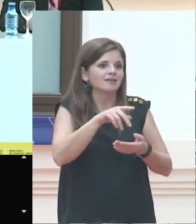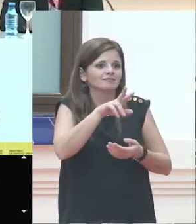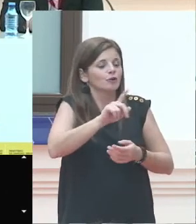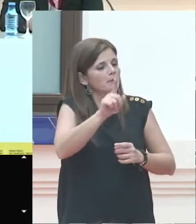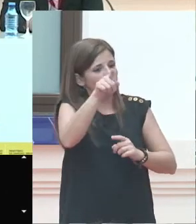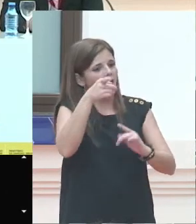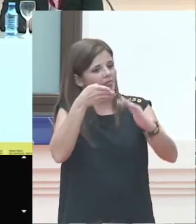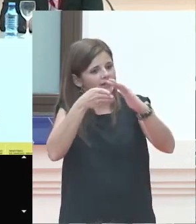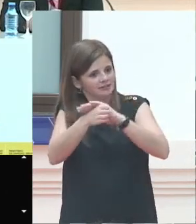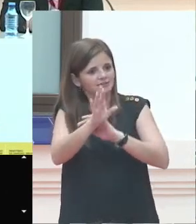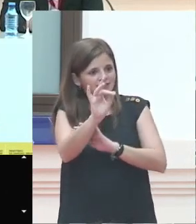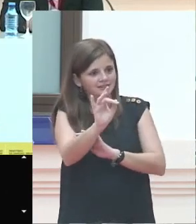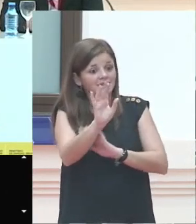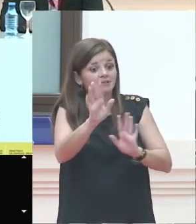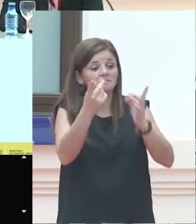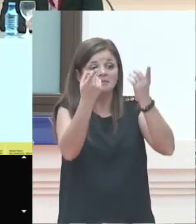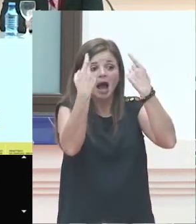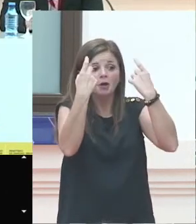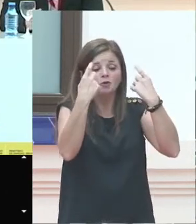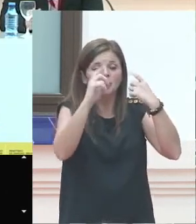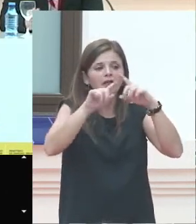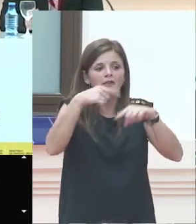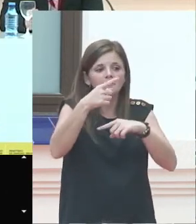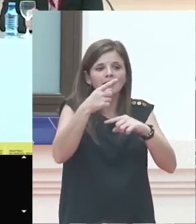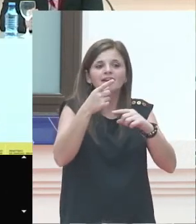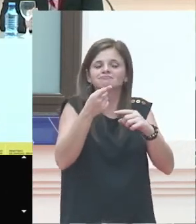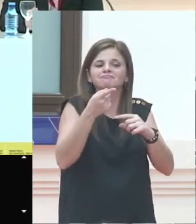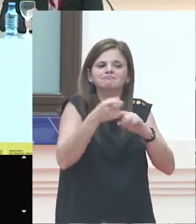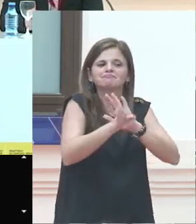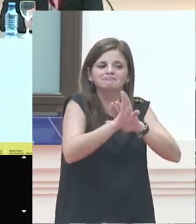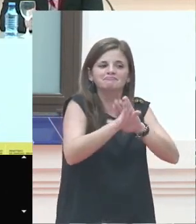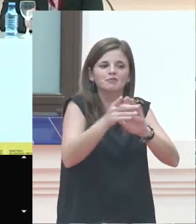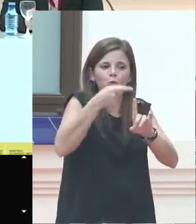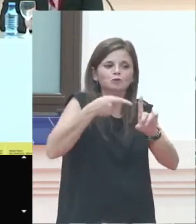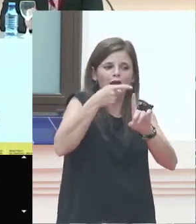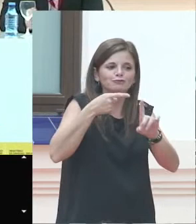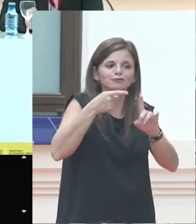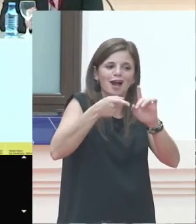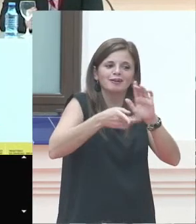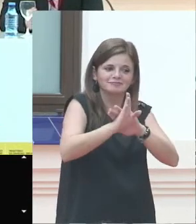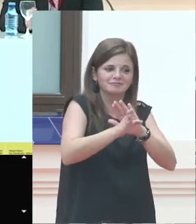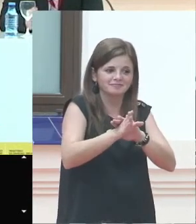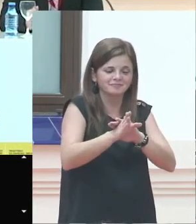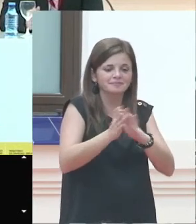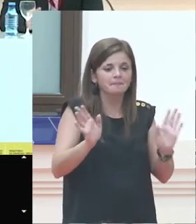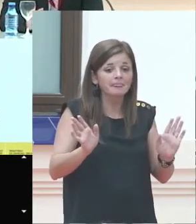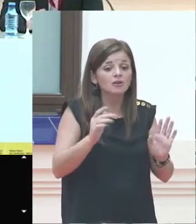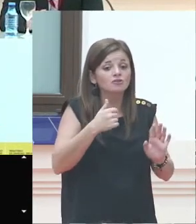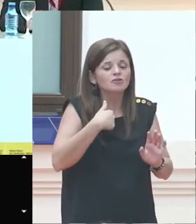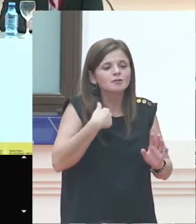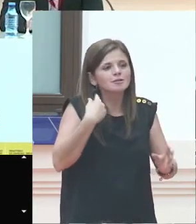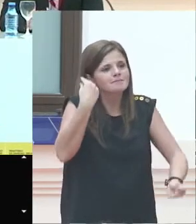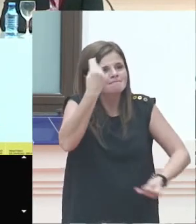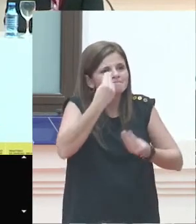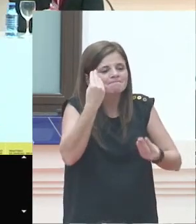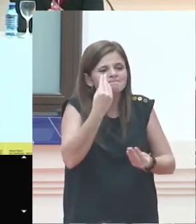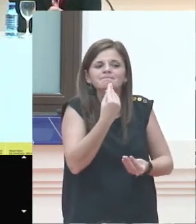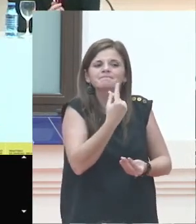principio en beneficio propio, ¿no? Porque genera un entorno de trabajo para mí altamente accesible, entiendo que como la nube no es una herramienta